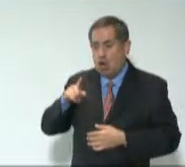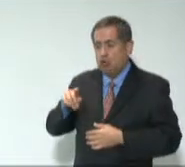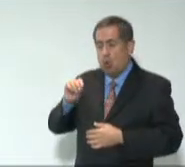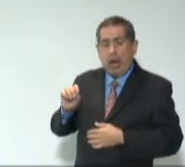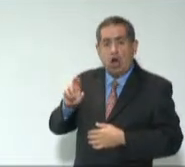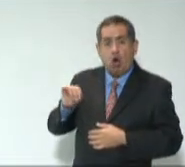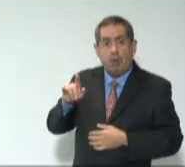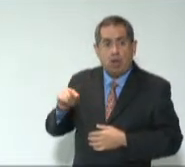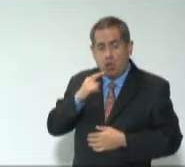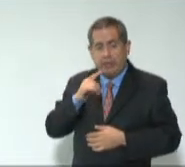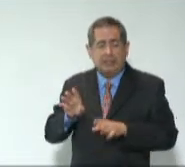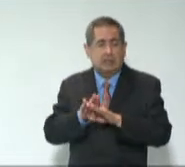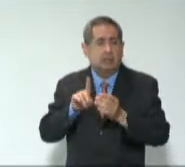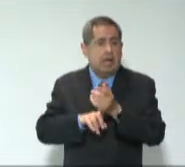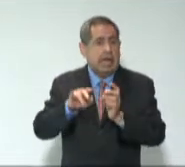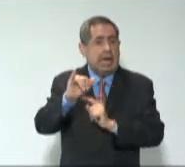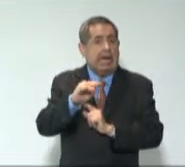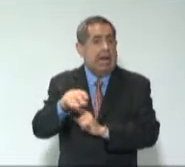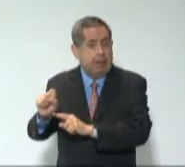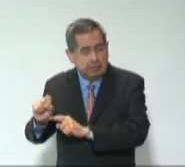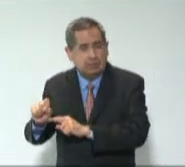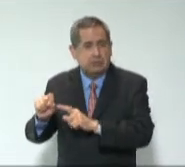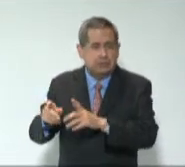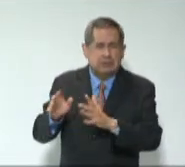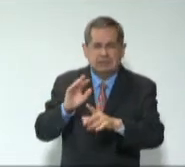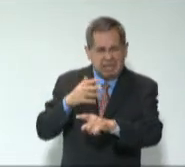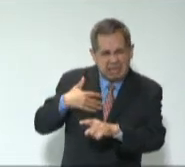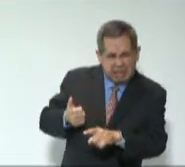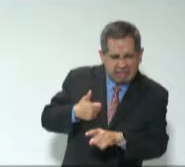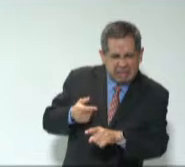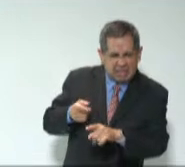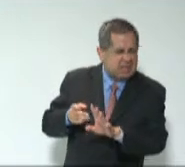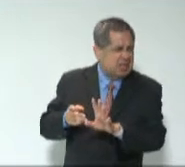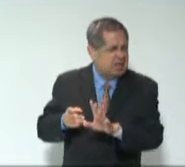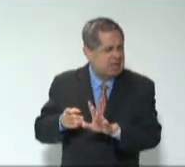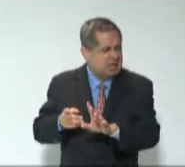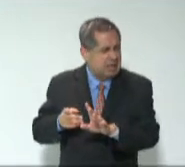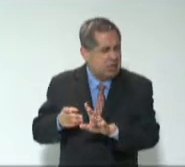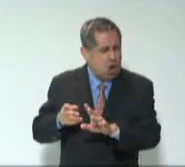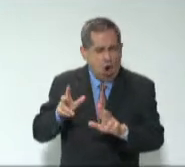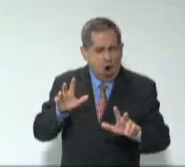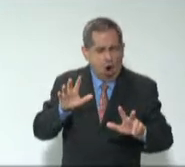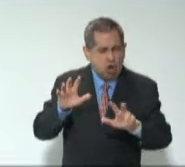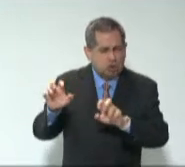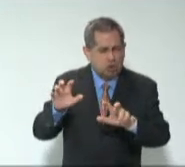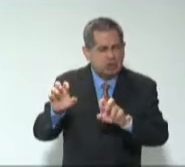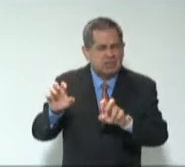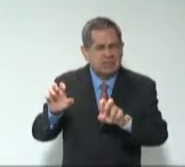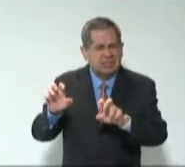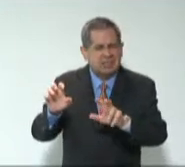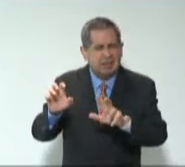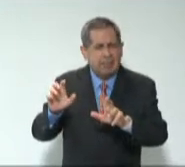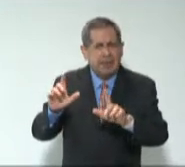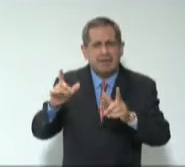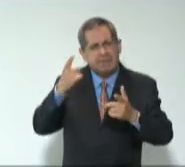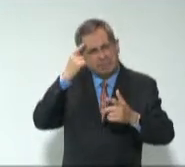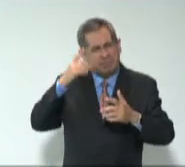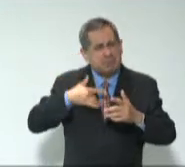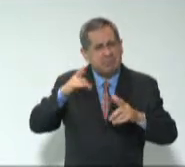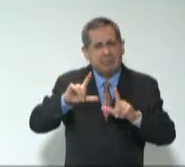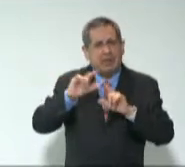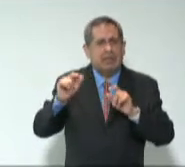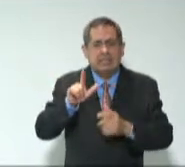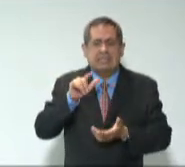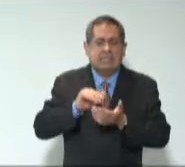Robledo que en el caso del seguro social entendí son 18 eh No muy pocas 800 de las a nivel digamos hemos tenido